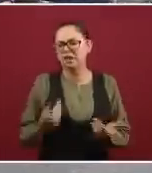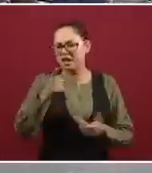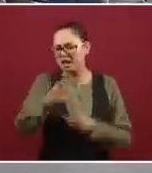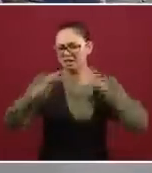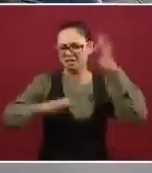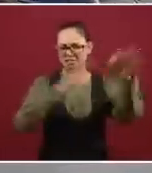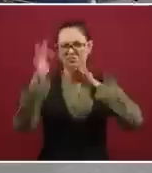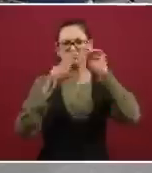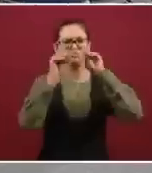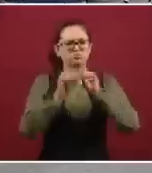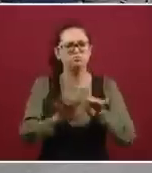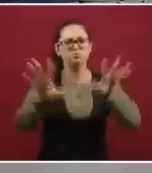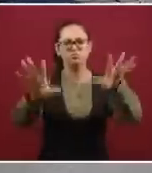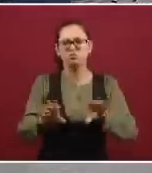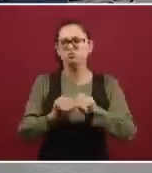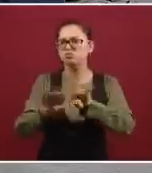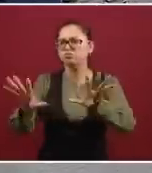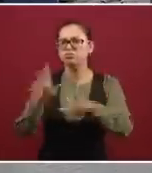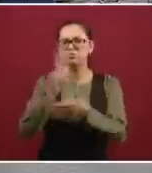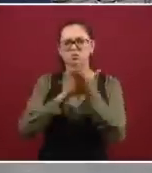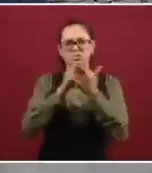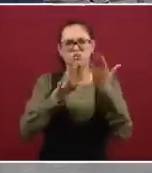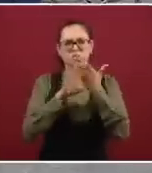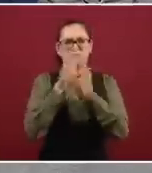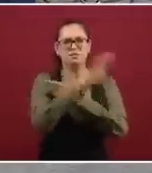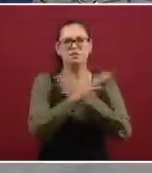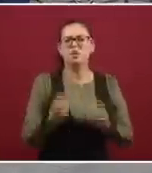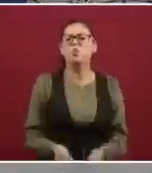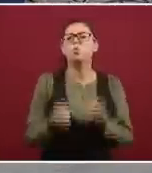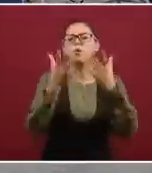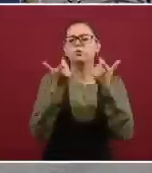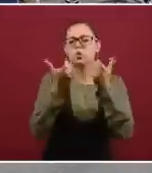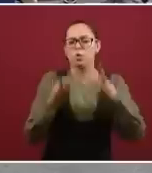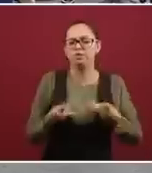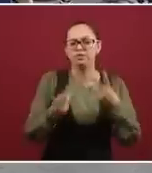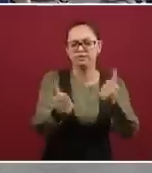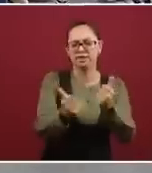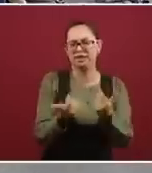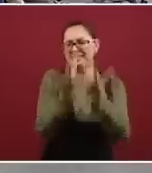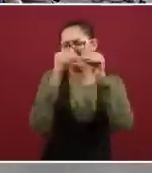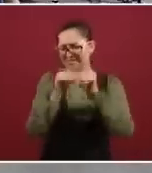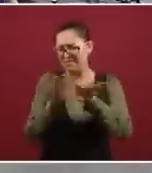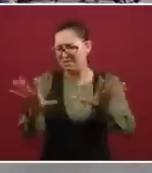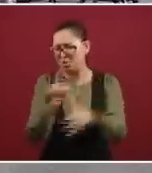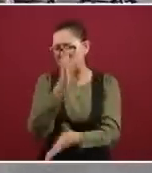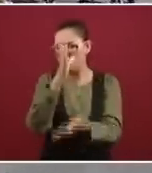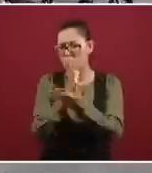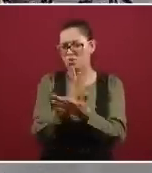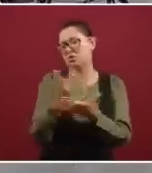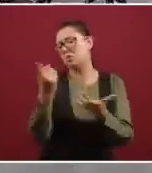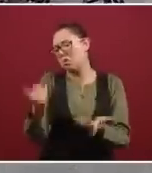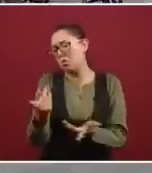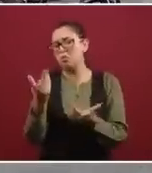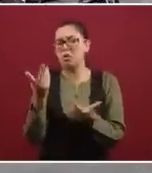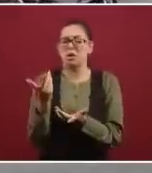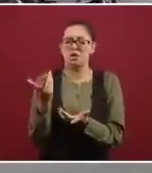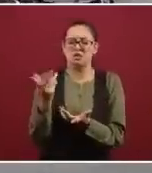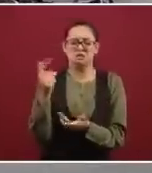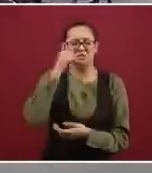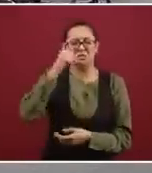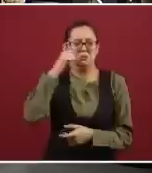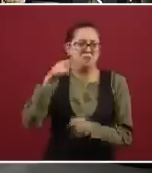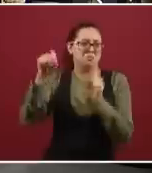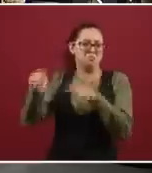campaña contra las adicciones? Y si para esta difusión solo se tomará en cuenta a los grandes medios favoritos de